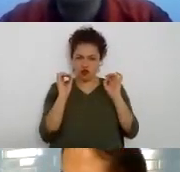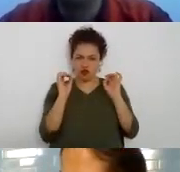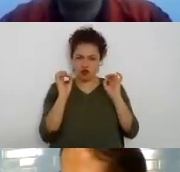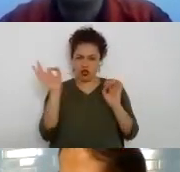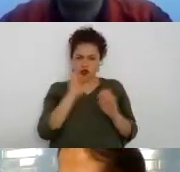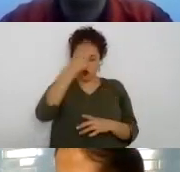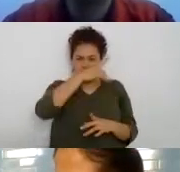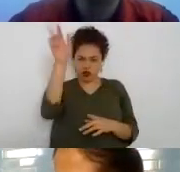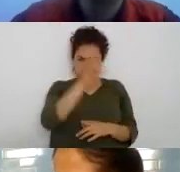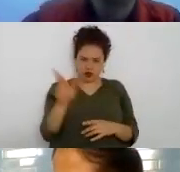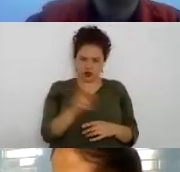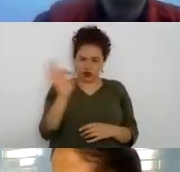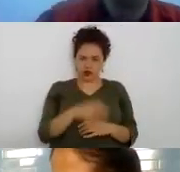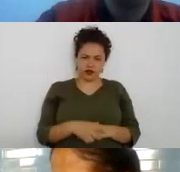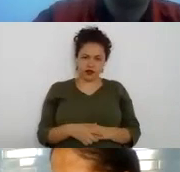rayo. ¿Ok?